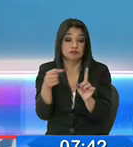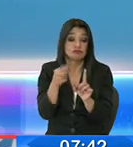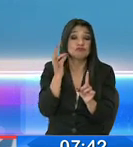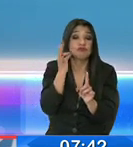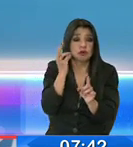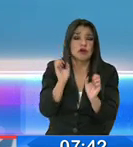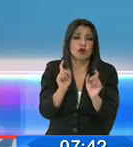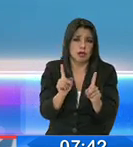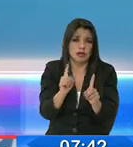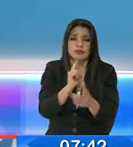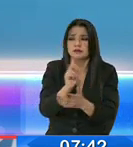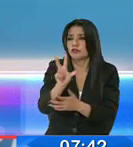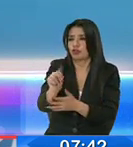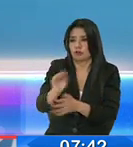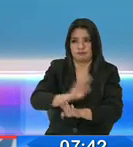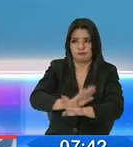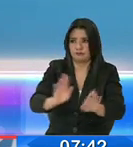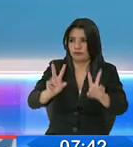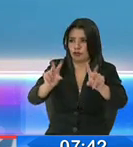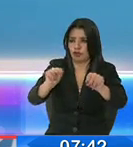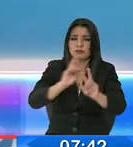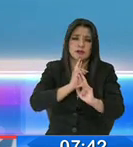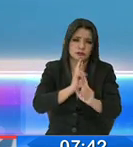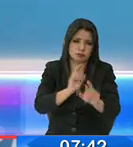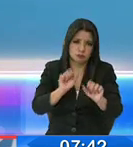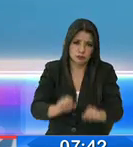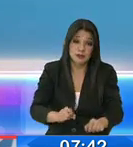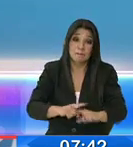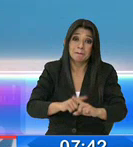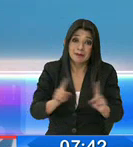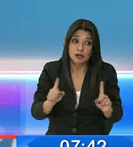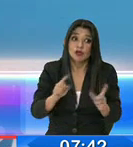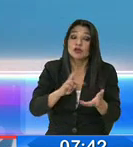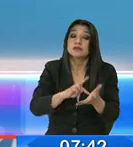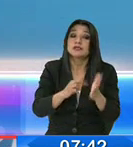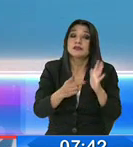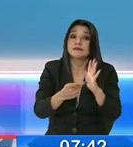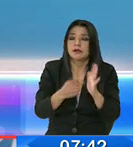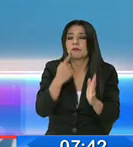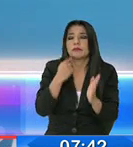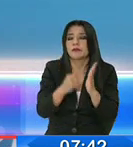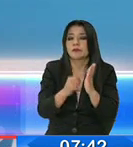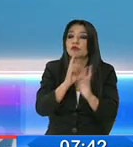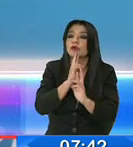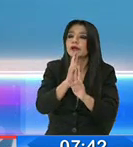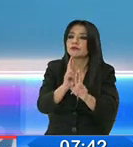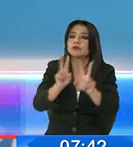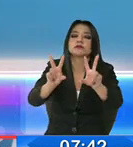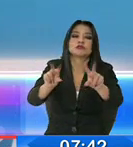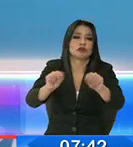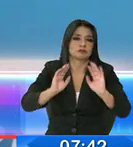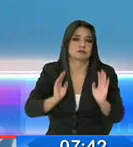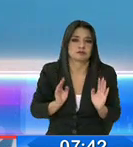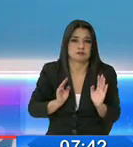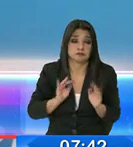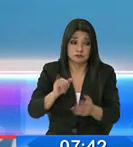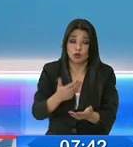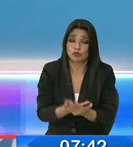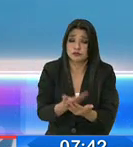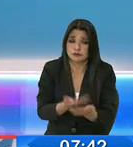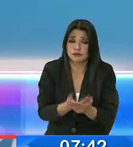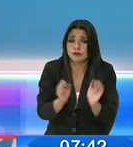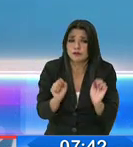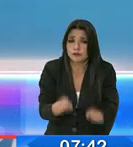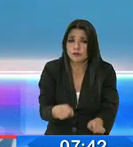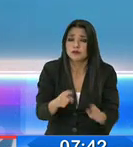habría podido negar ese aplazamiento pero la negativa de ese aplazamiento si es que las razones eran suficientemente justificadas